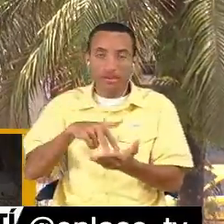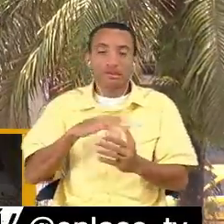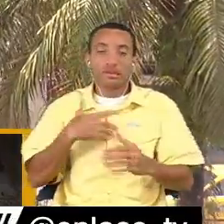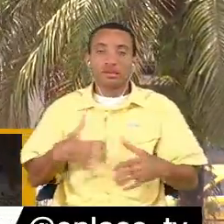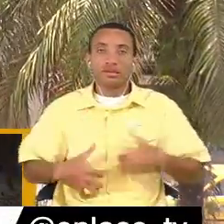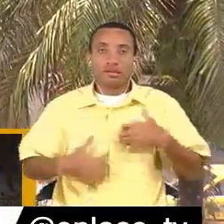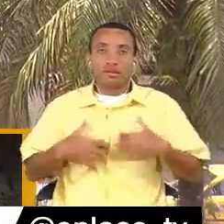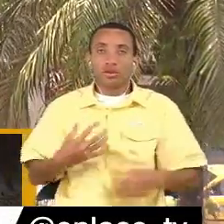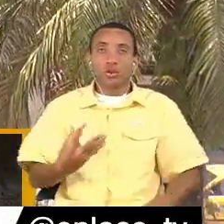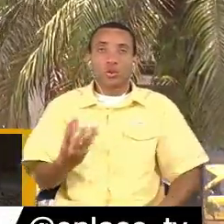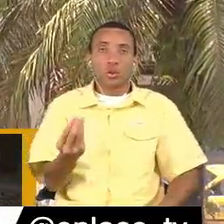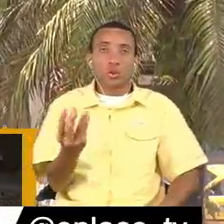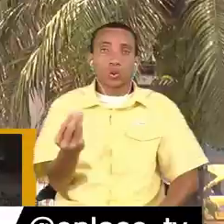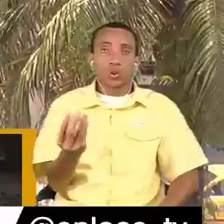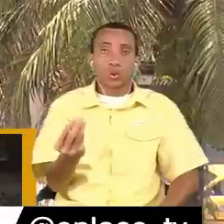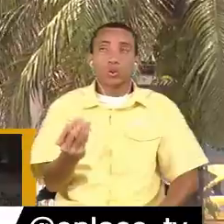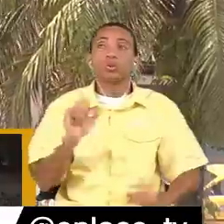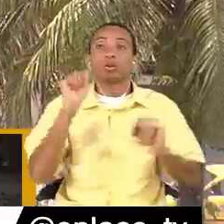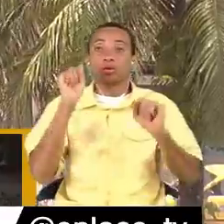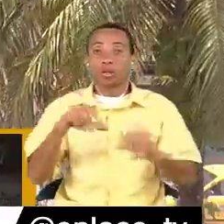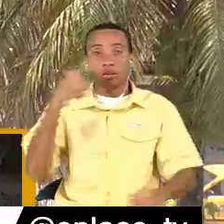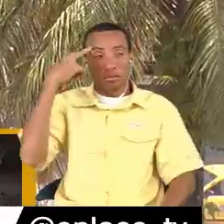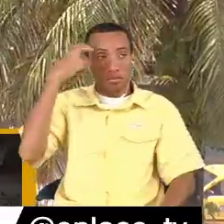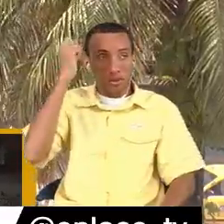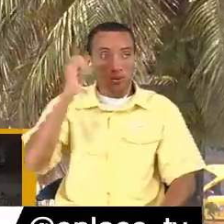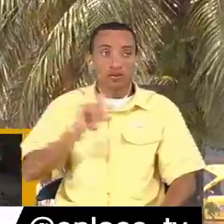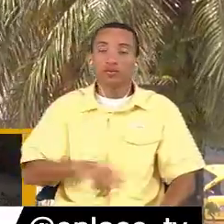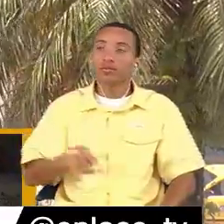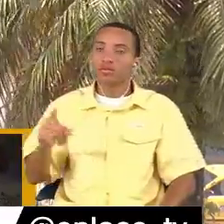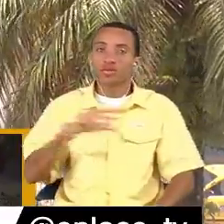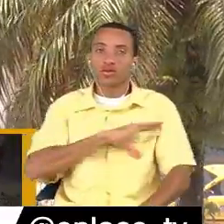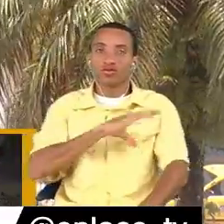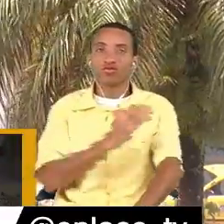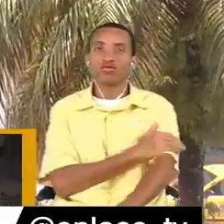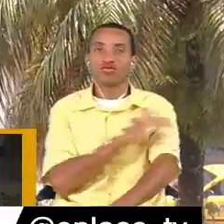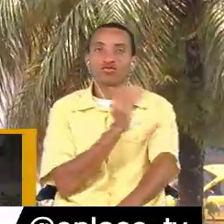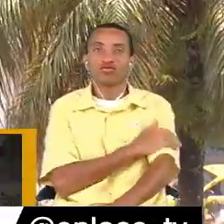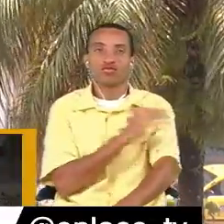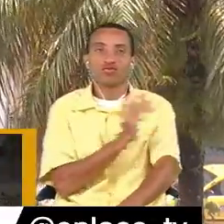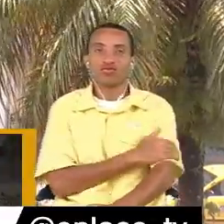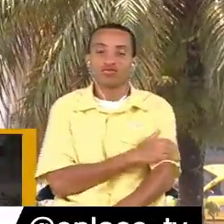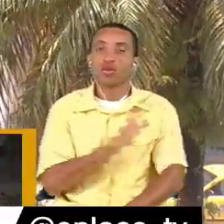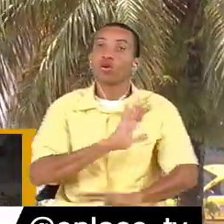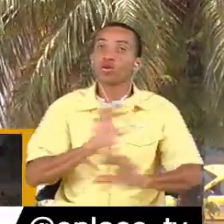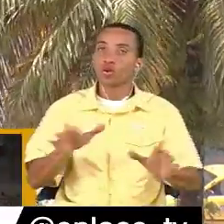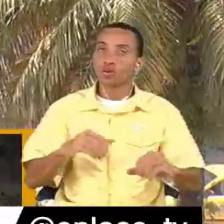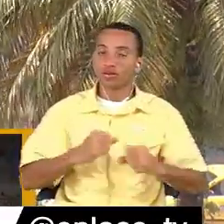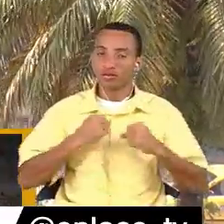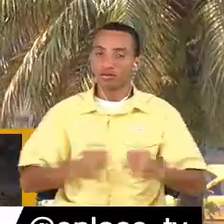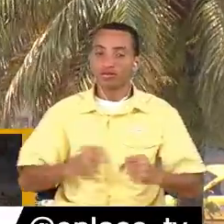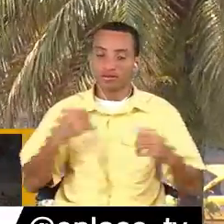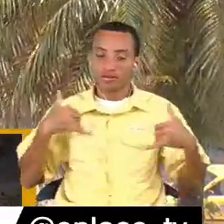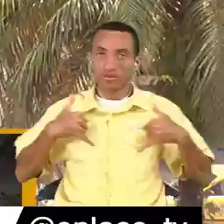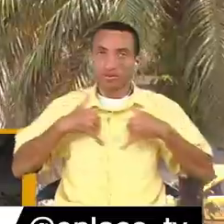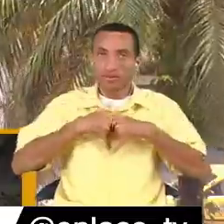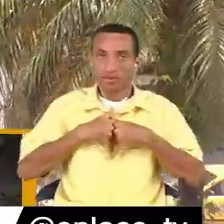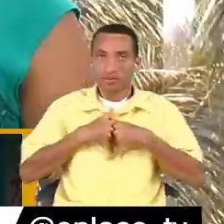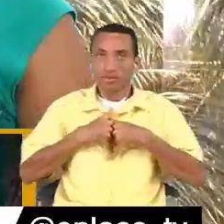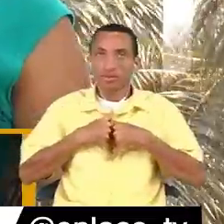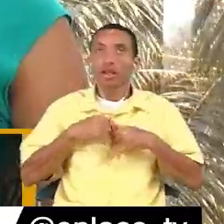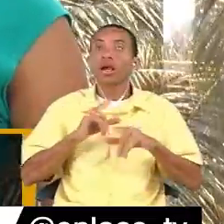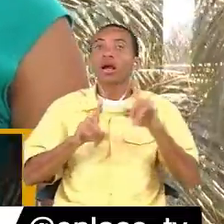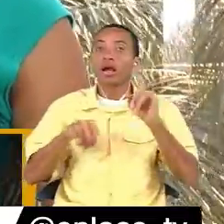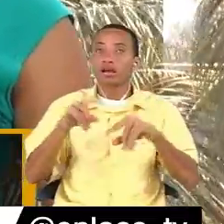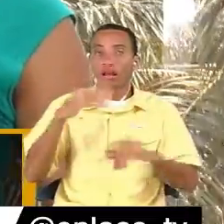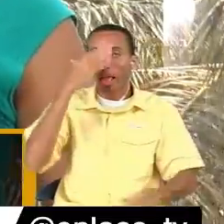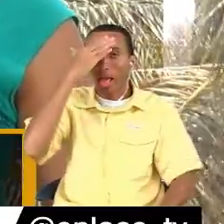da, pero me he atrevido a hacerlo. ¿Usted cuál miedo? Usted es todo fortachón. Oiga, lo que tiene que ponerse chaleco. Y para eso, porque la gente a veces se